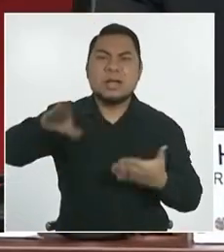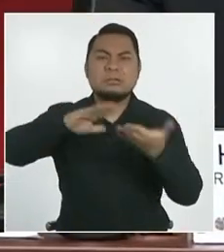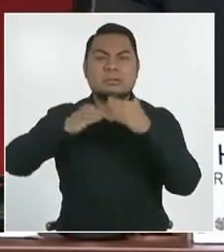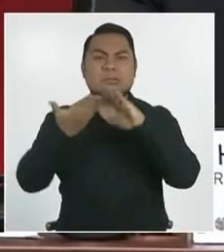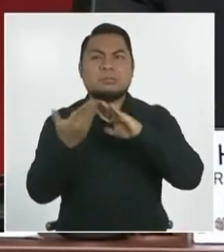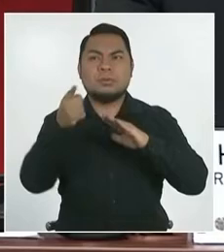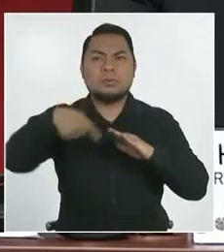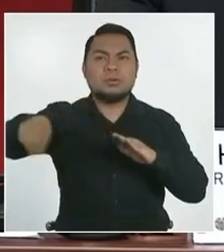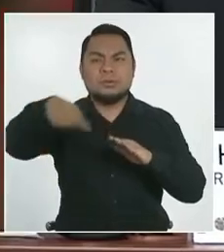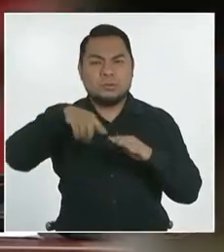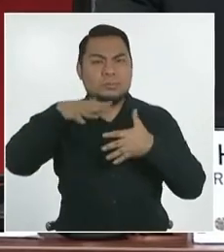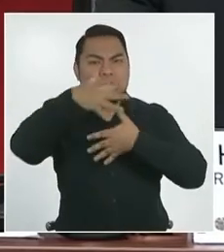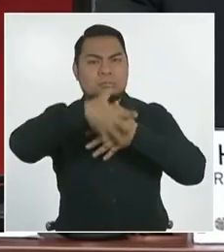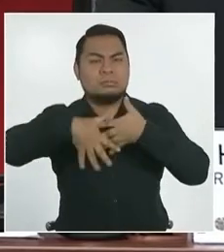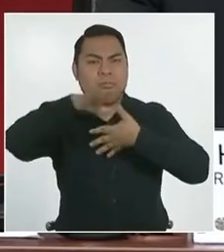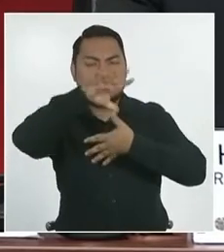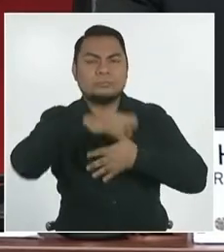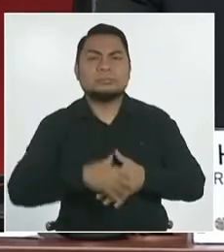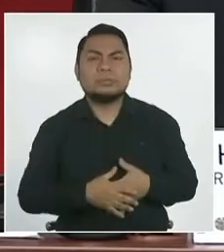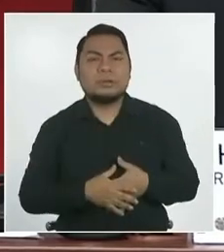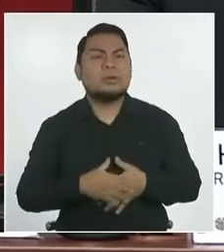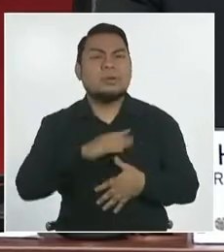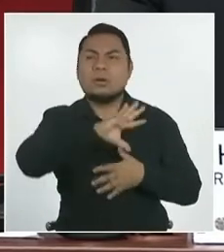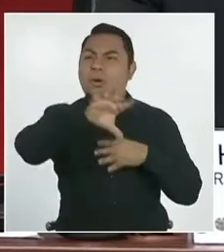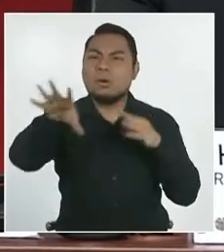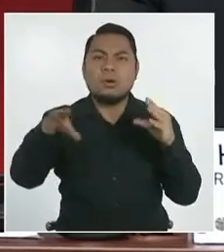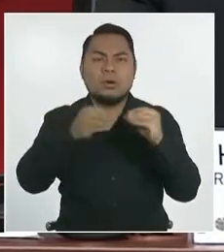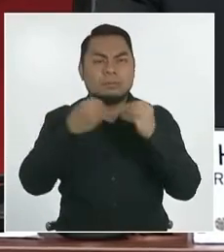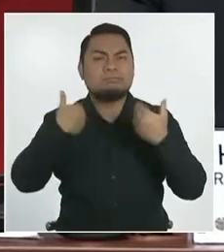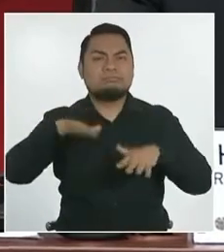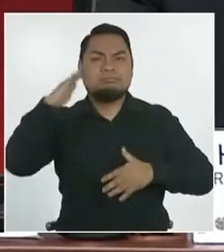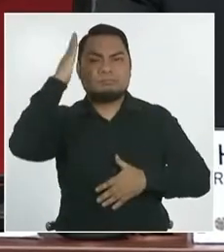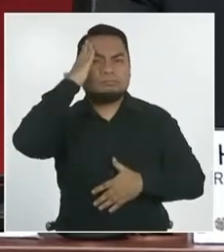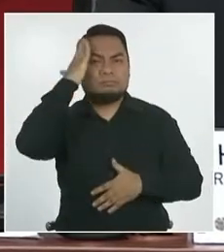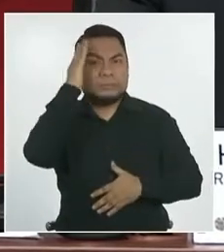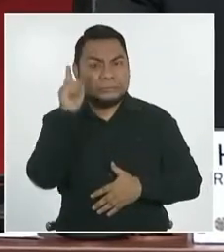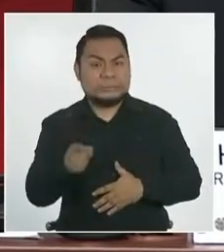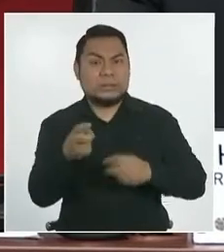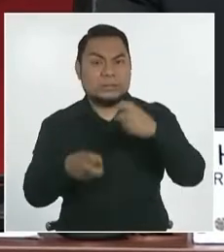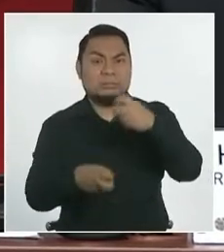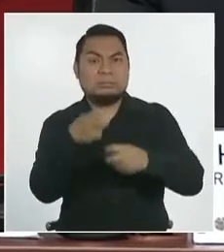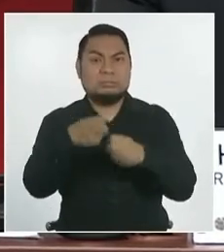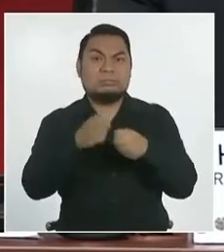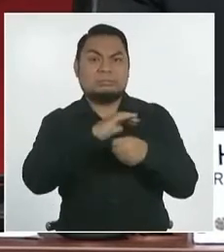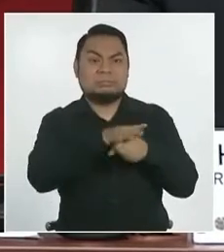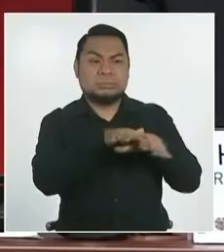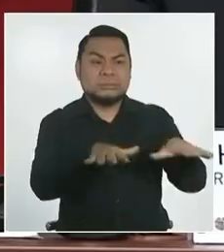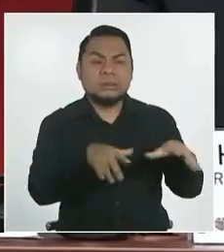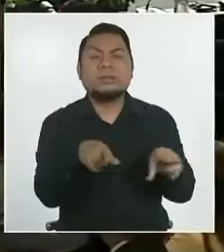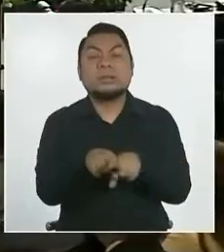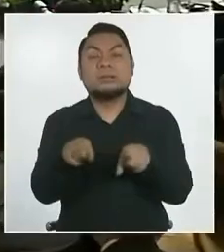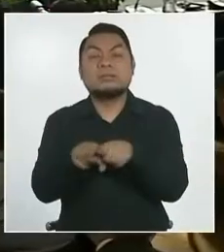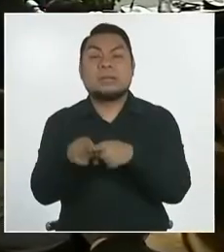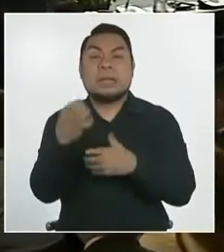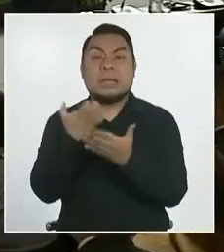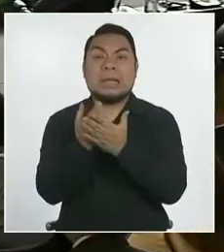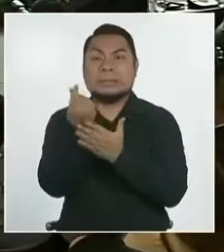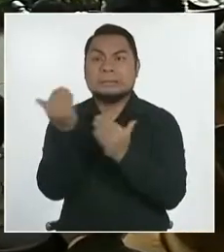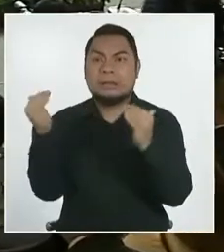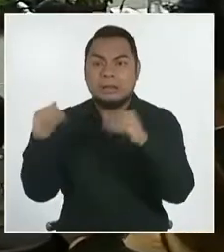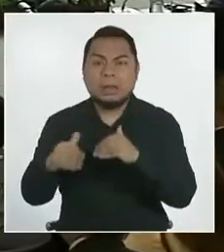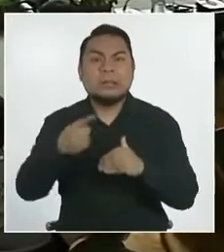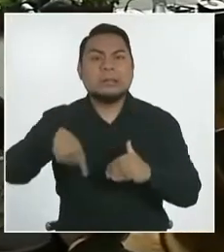del continente. Todos somos conscientes que la crisis sanitaria y económica que